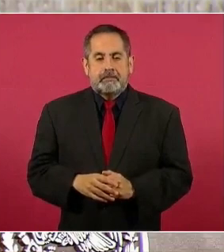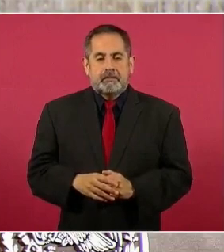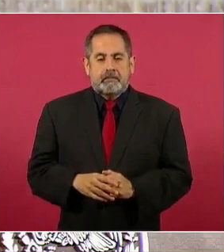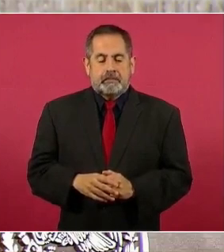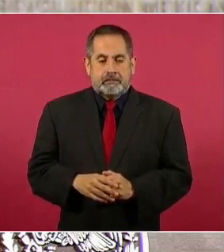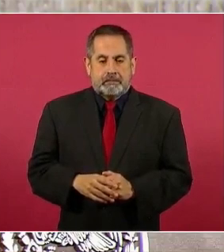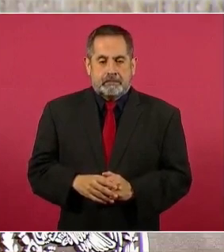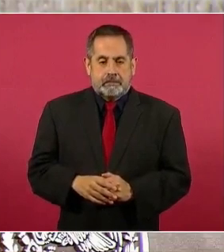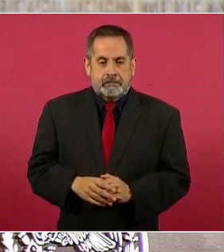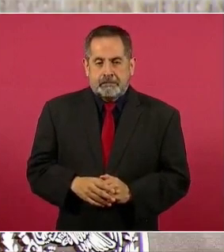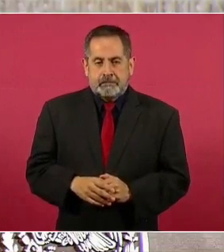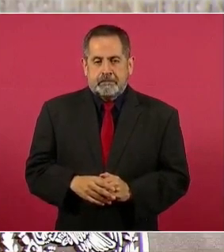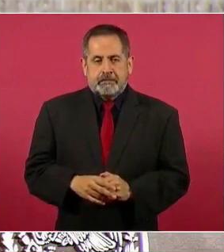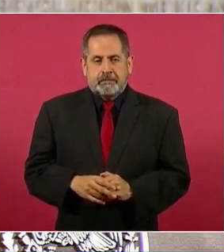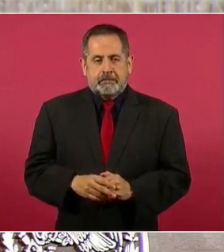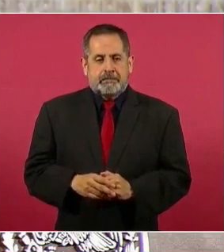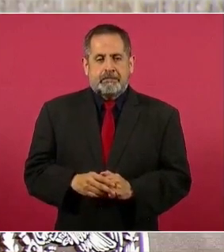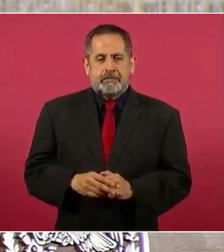Entonces,